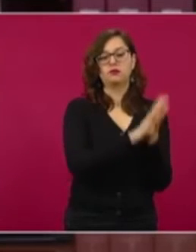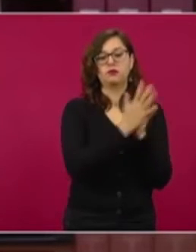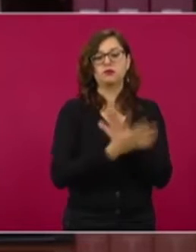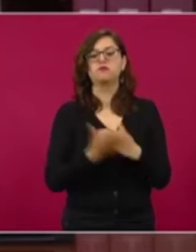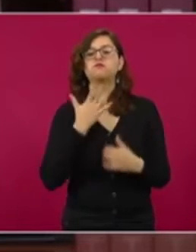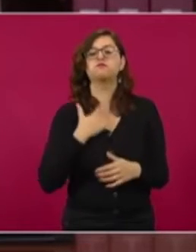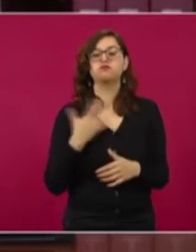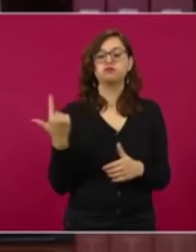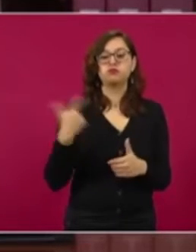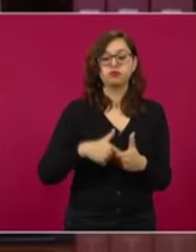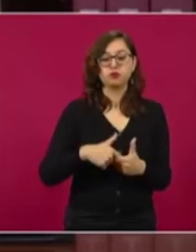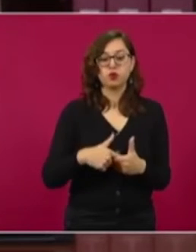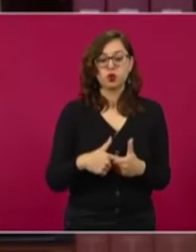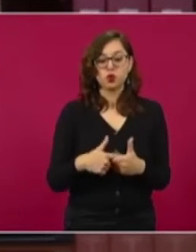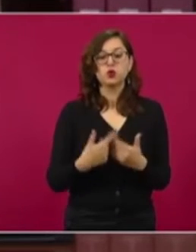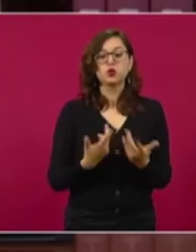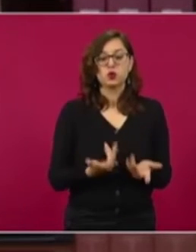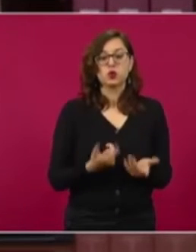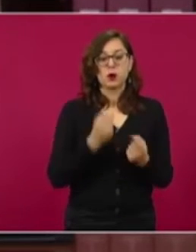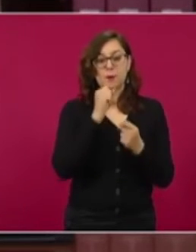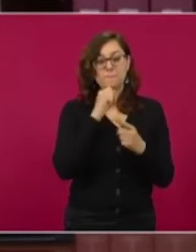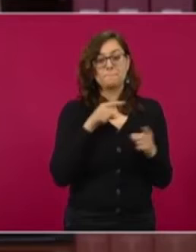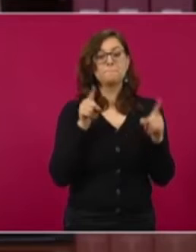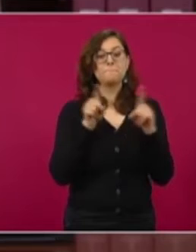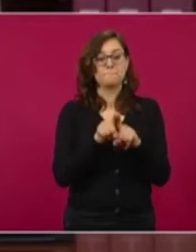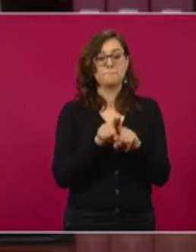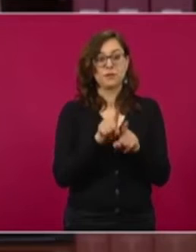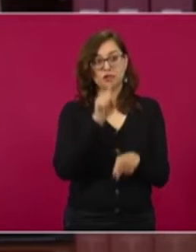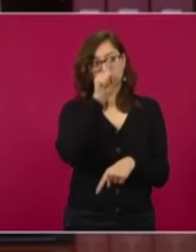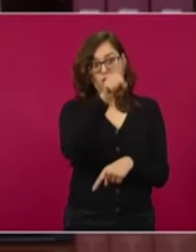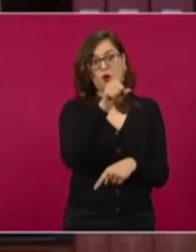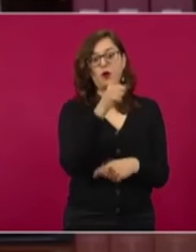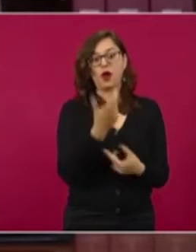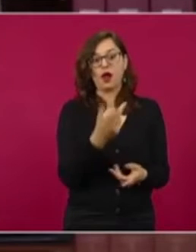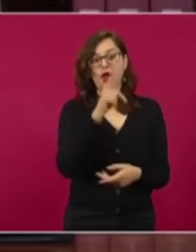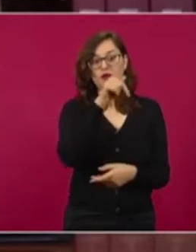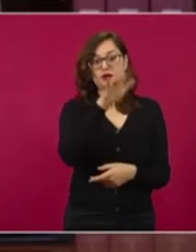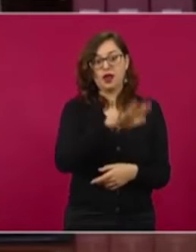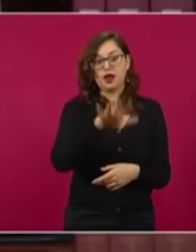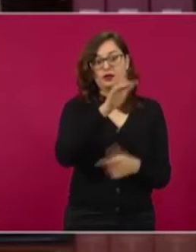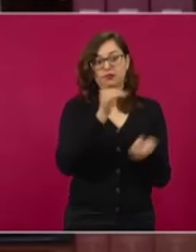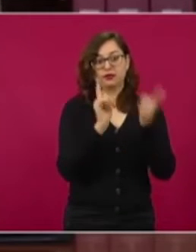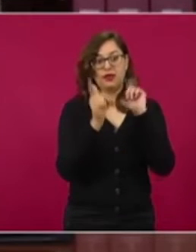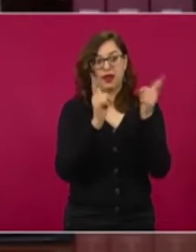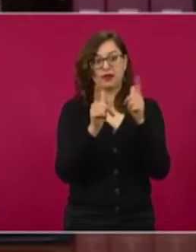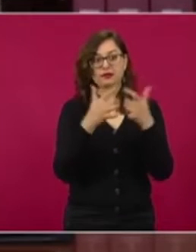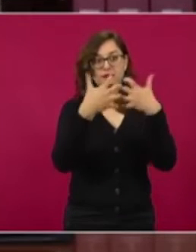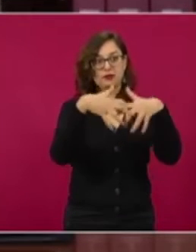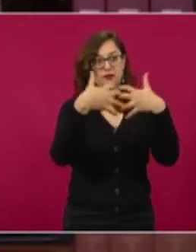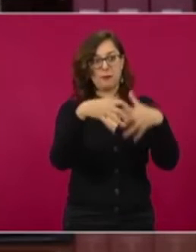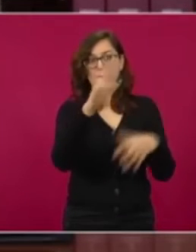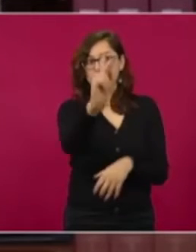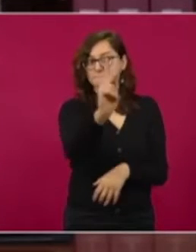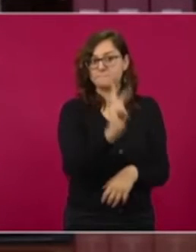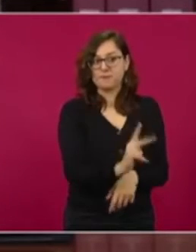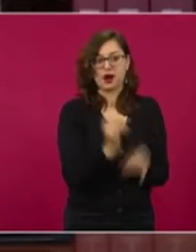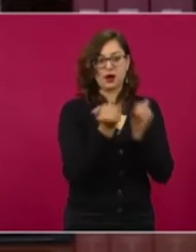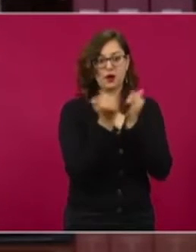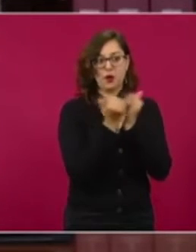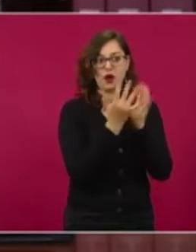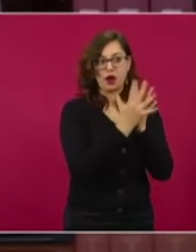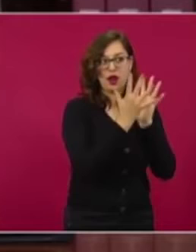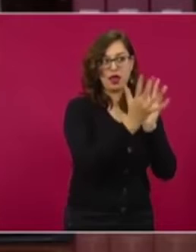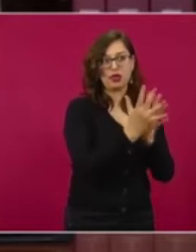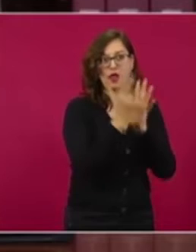casi la capacidad de Deer Park. Ustedes tienen posibilidad de